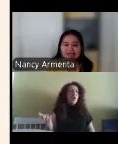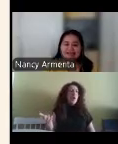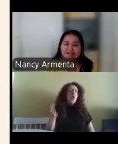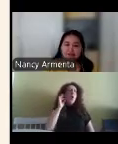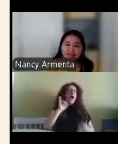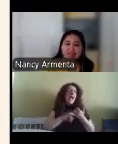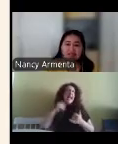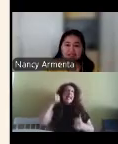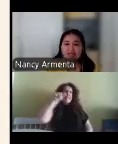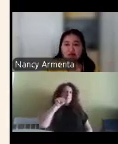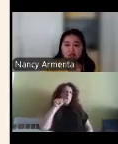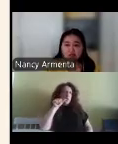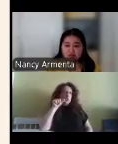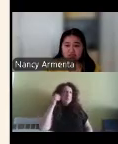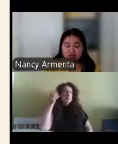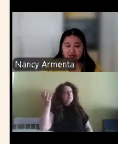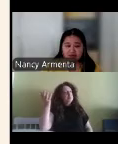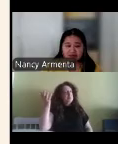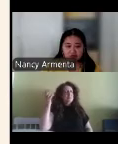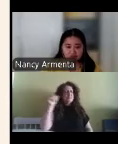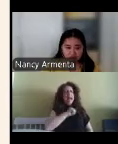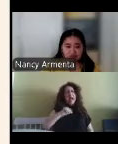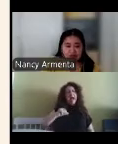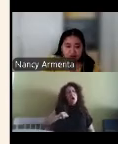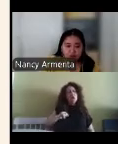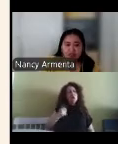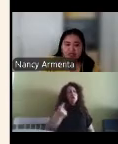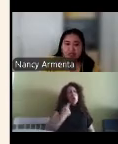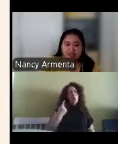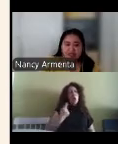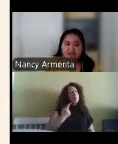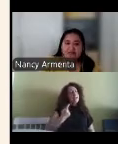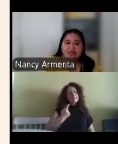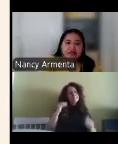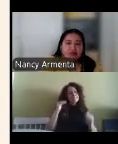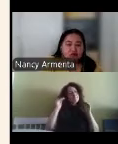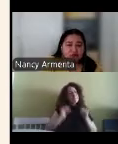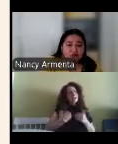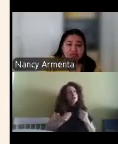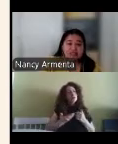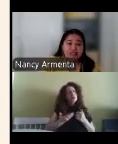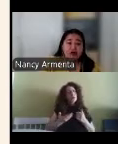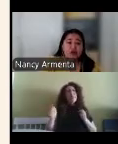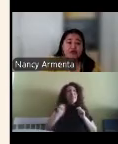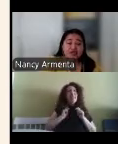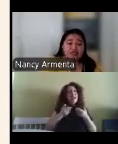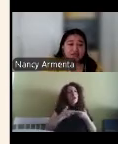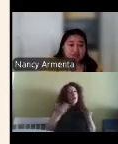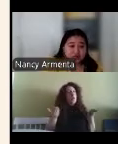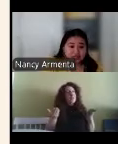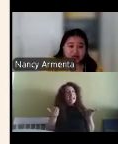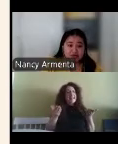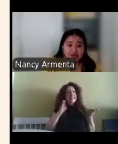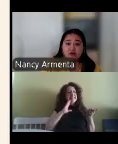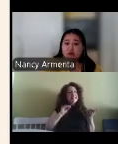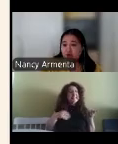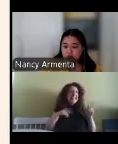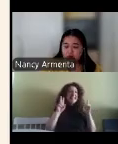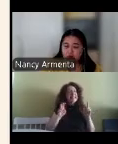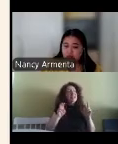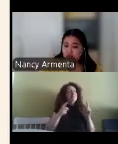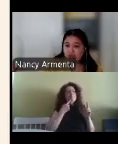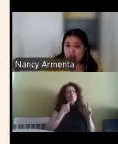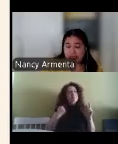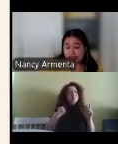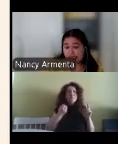esposo, te empieza a restar autonomía o puede ver limitada tu confianza o de qué temas puedes hablar o a lo